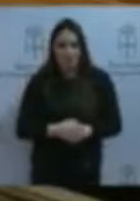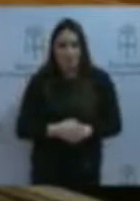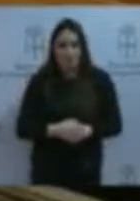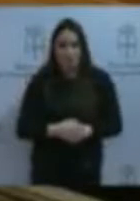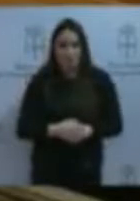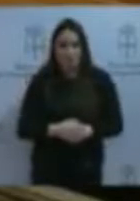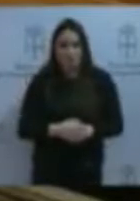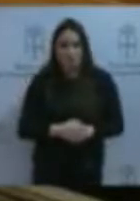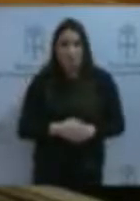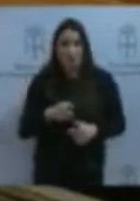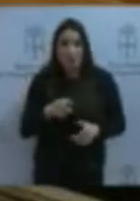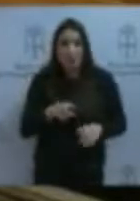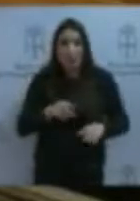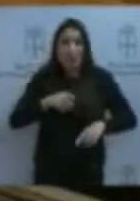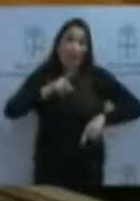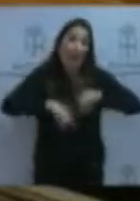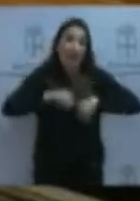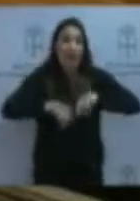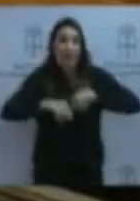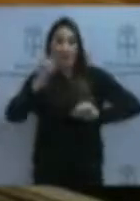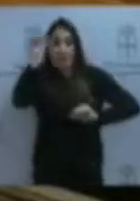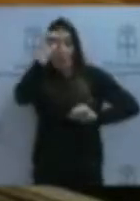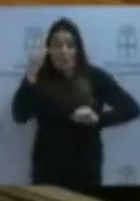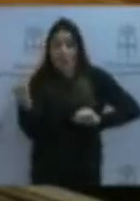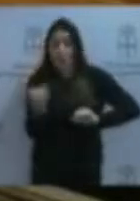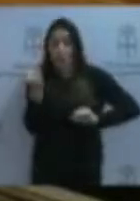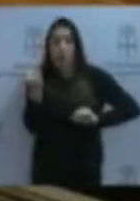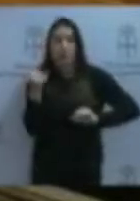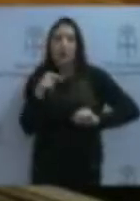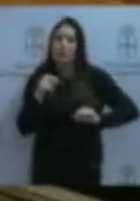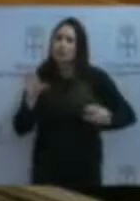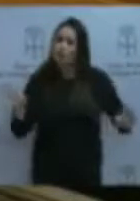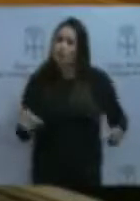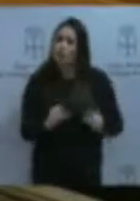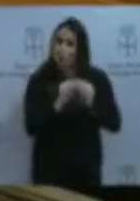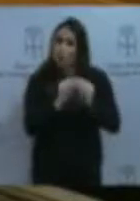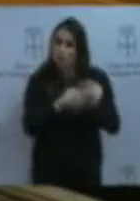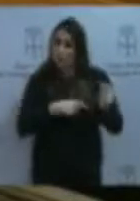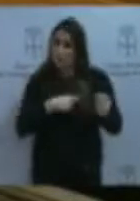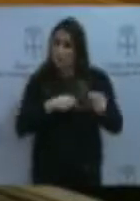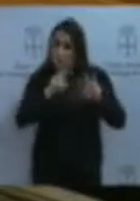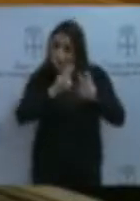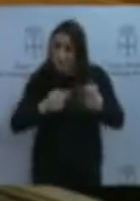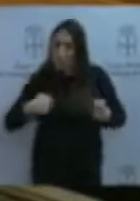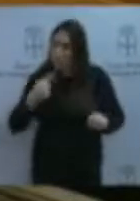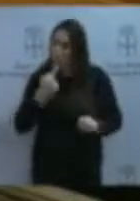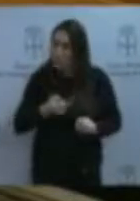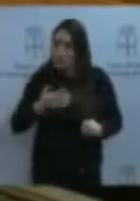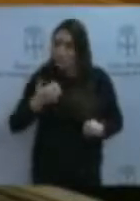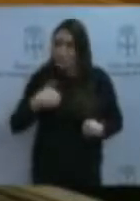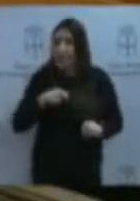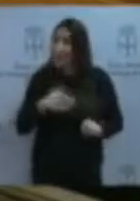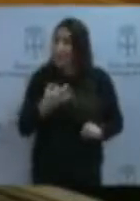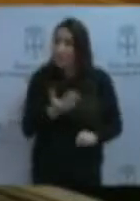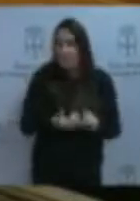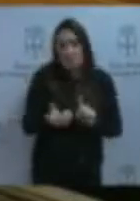Esta arbitrariedad y algo que ya señalamos en las conclusiones de la Comisión de Investigación que debería ser